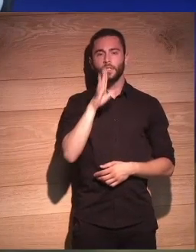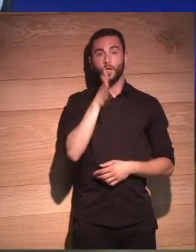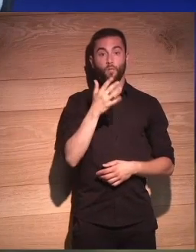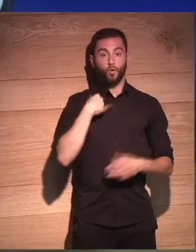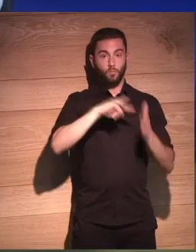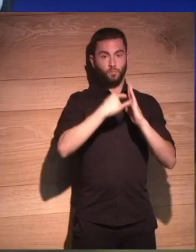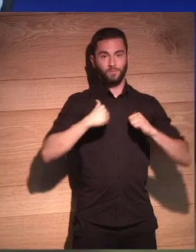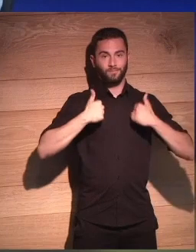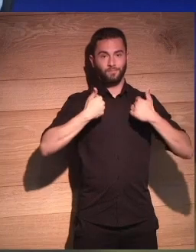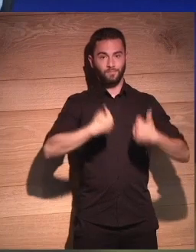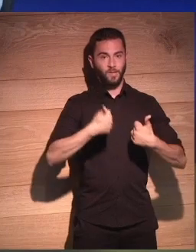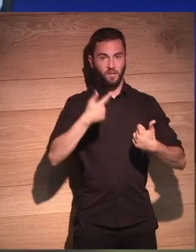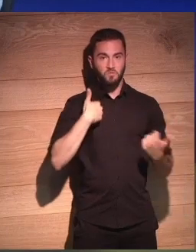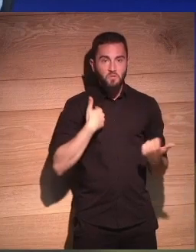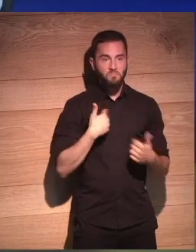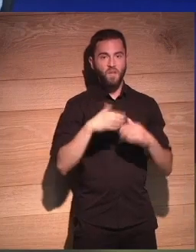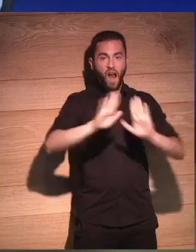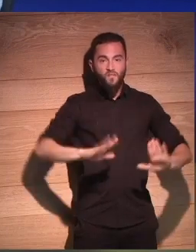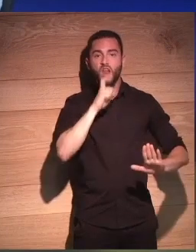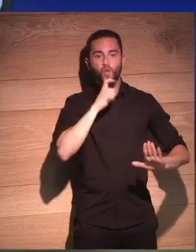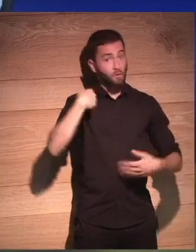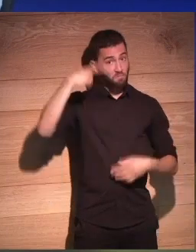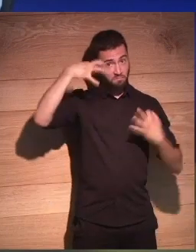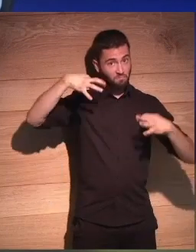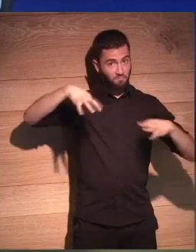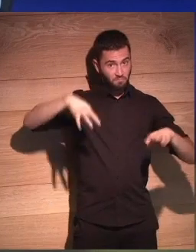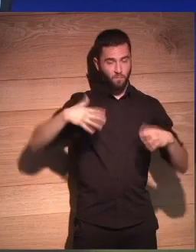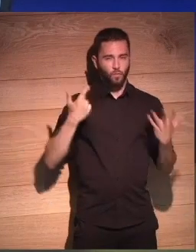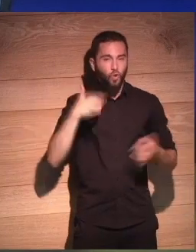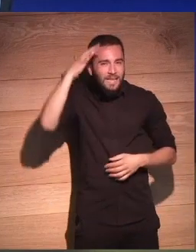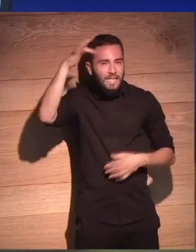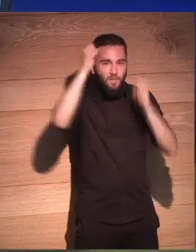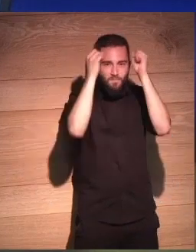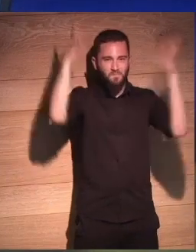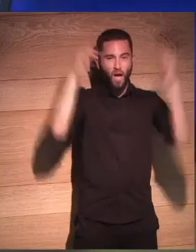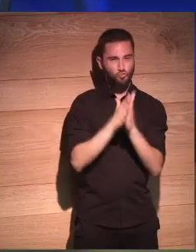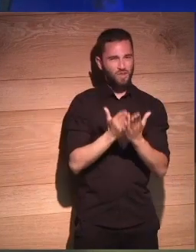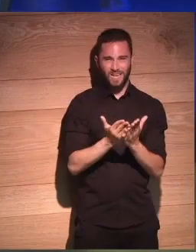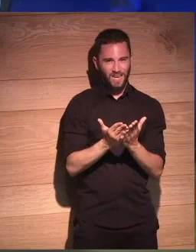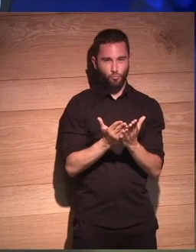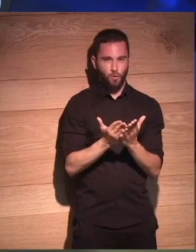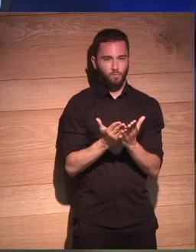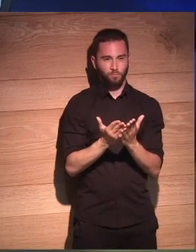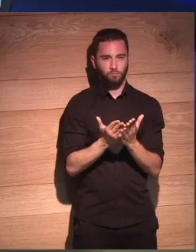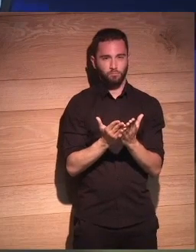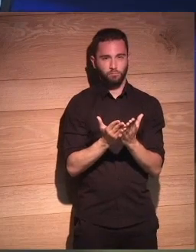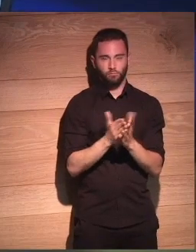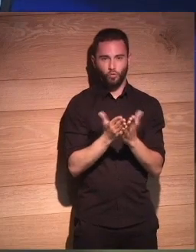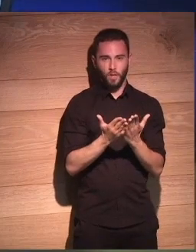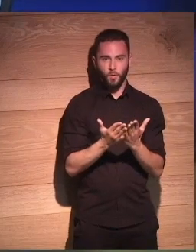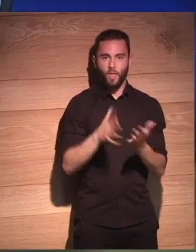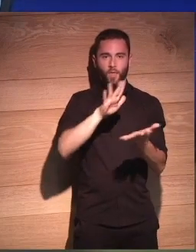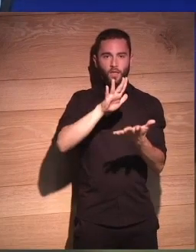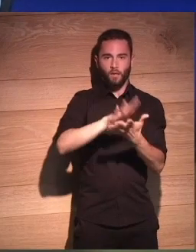el proyecto yo no sabía cómo iba a salir al final. Me imaginaba que iba a ser un libro de